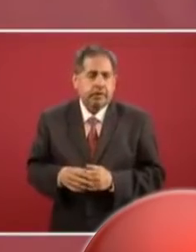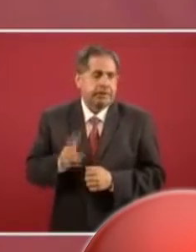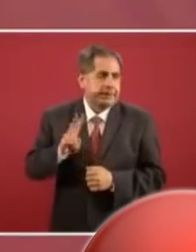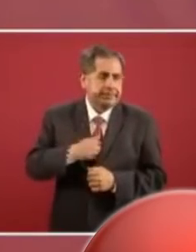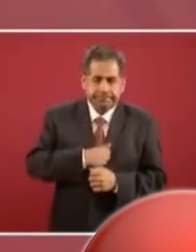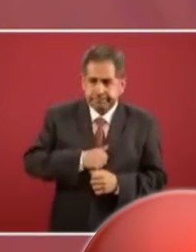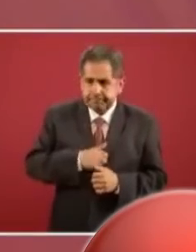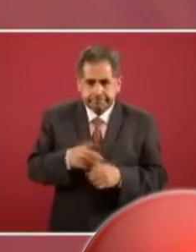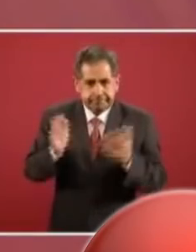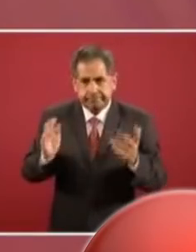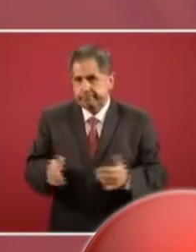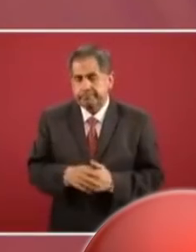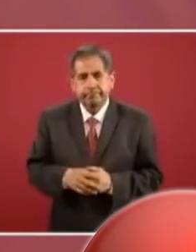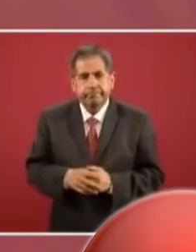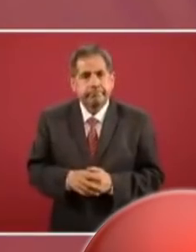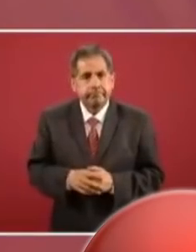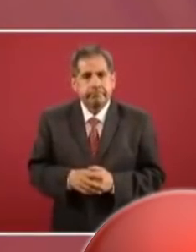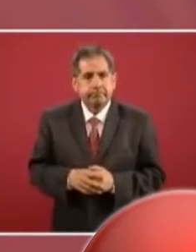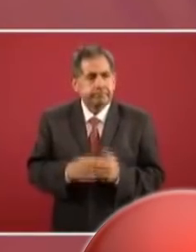desgracias,